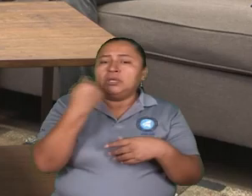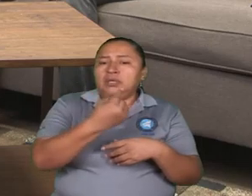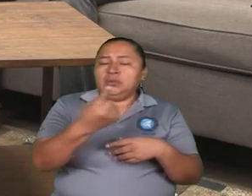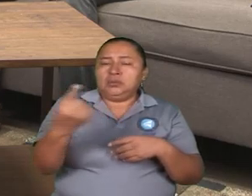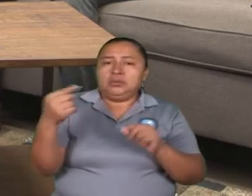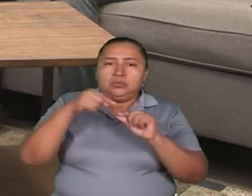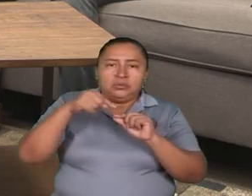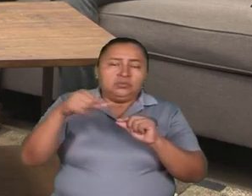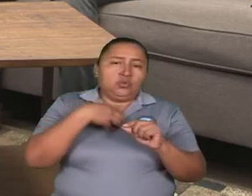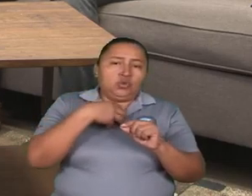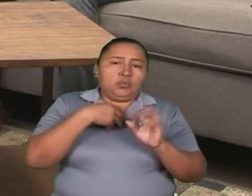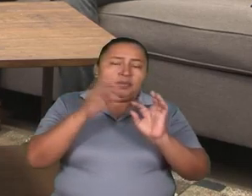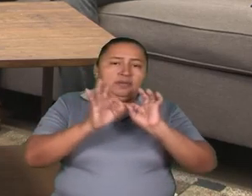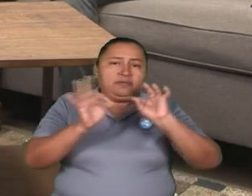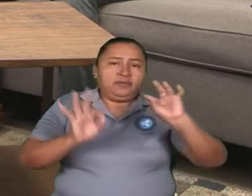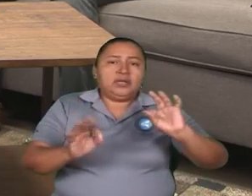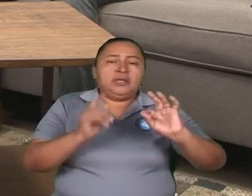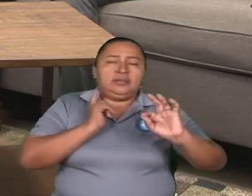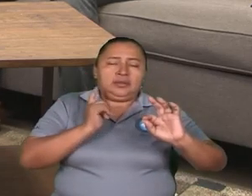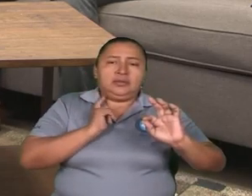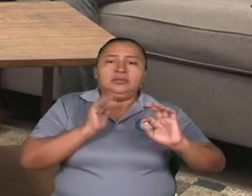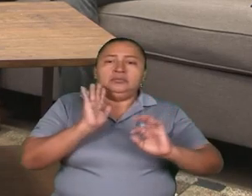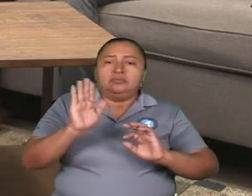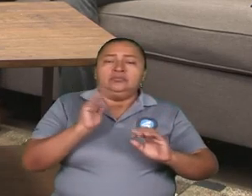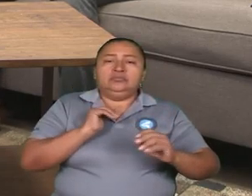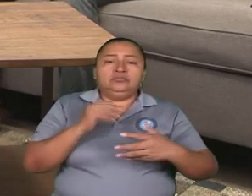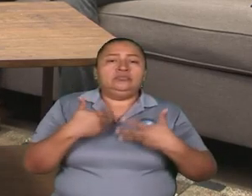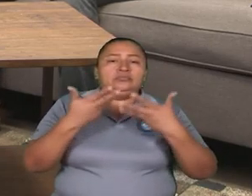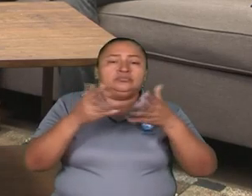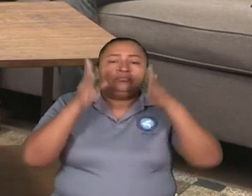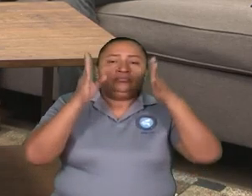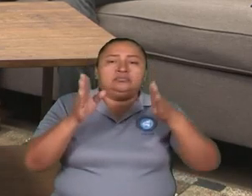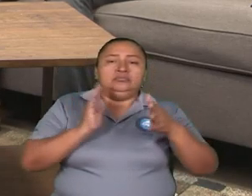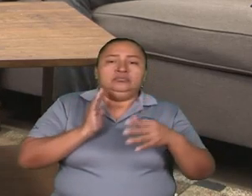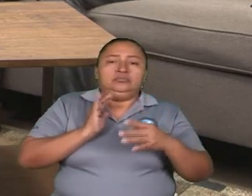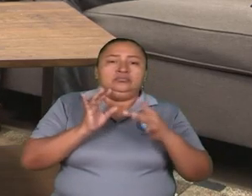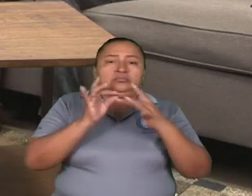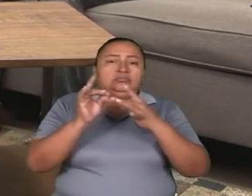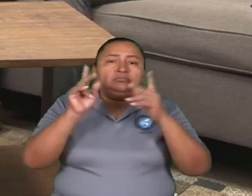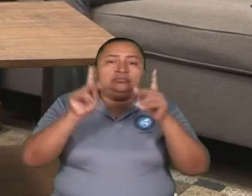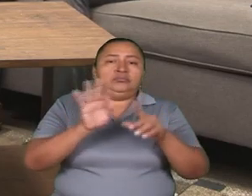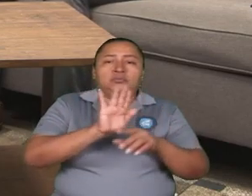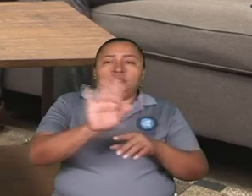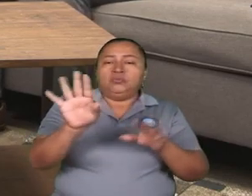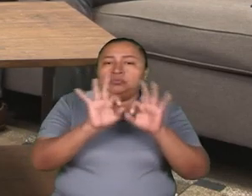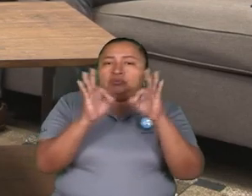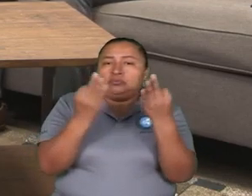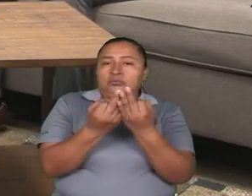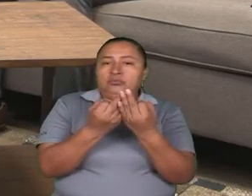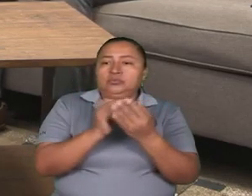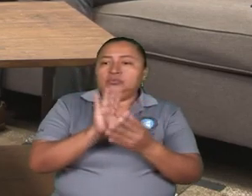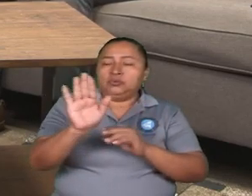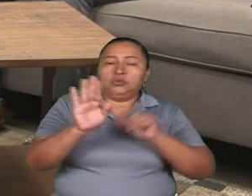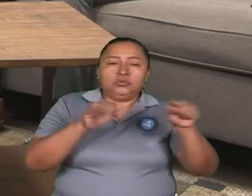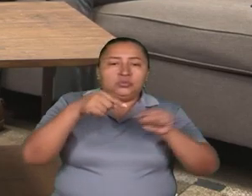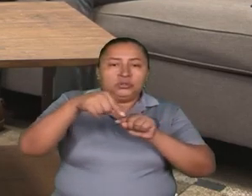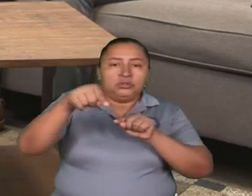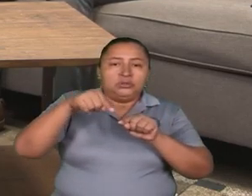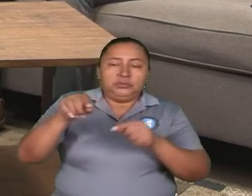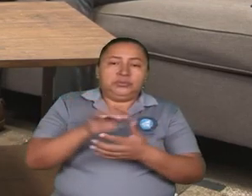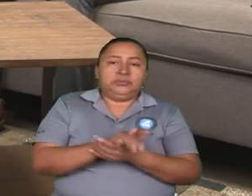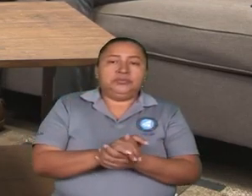territorio? No, solo Managua. Está haciendo siete registros. Ok. Este solo es 1,080,000 Córdoba en Managua. En la Plaza La Fe